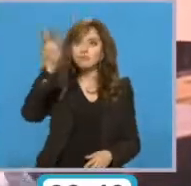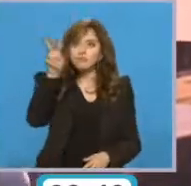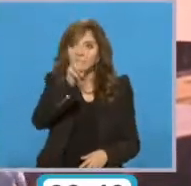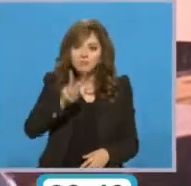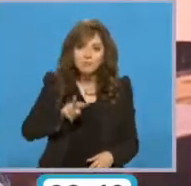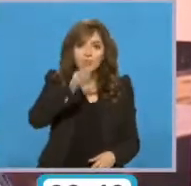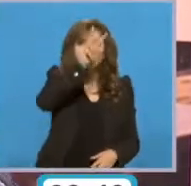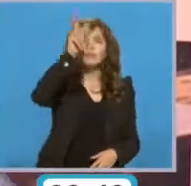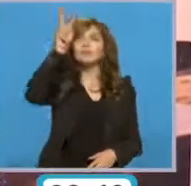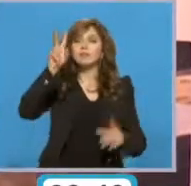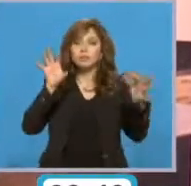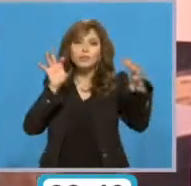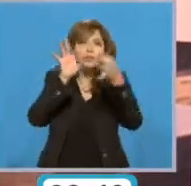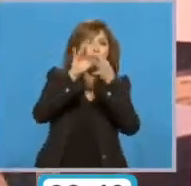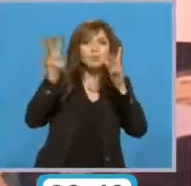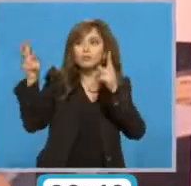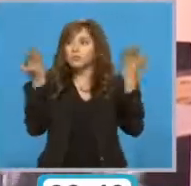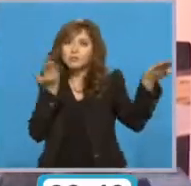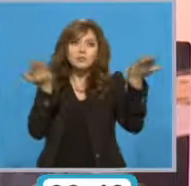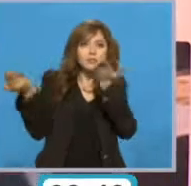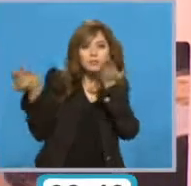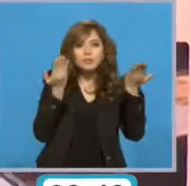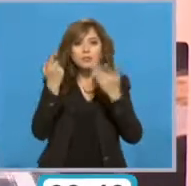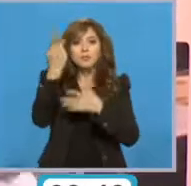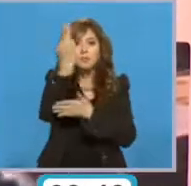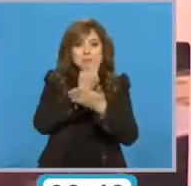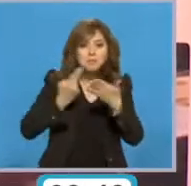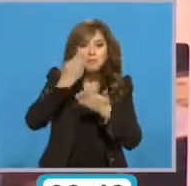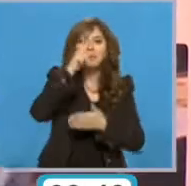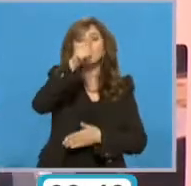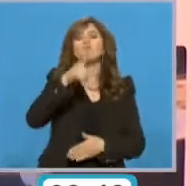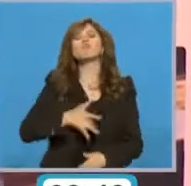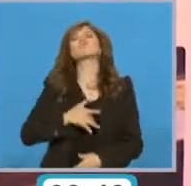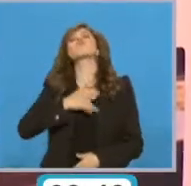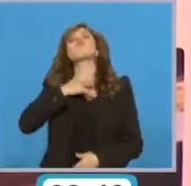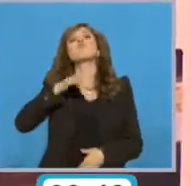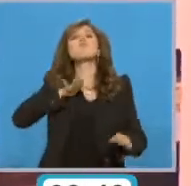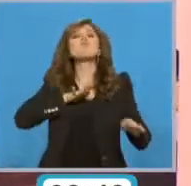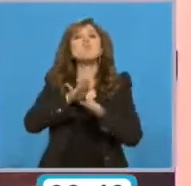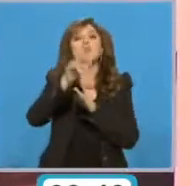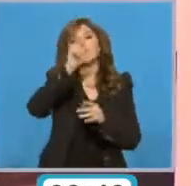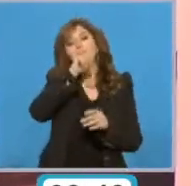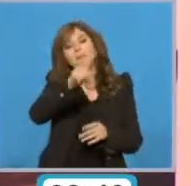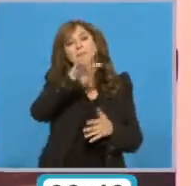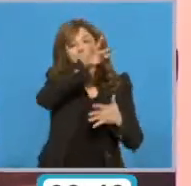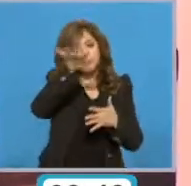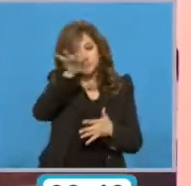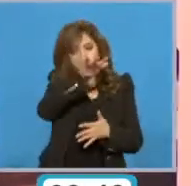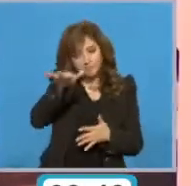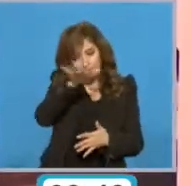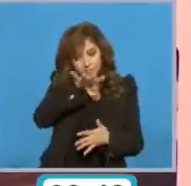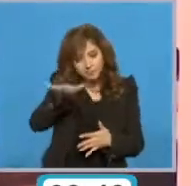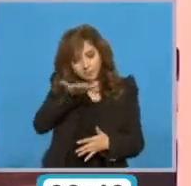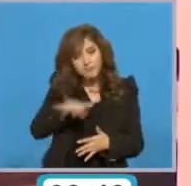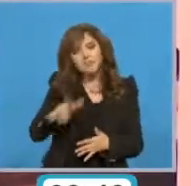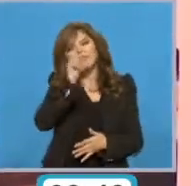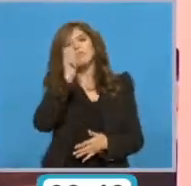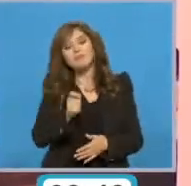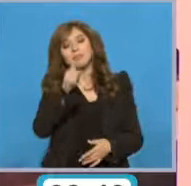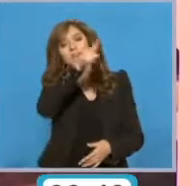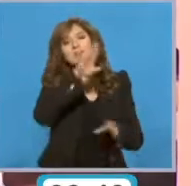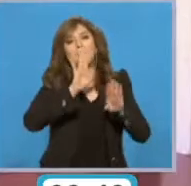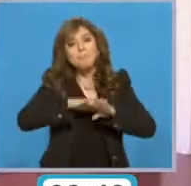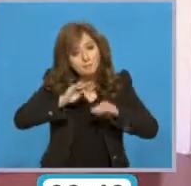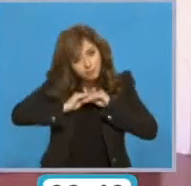de la misma manera se la Para acercan. verla. Muy bien. Entonces pueden ver las dos, pueden hacer sus propias conjeturas y leer en el sitio. Ahí está. Información pues muy interesante